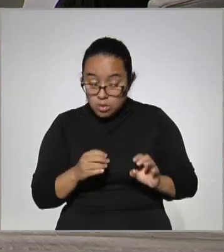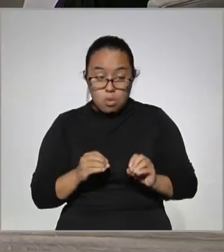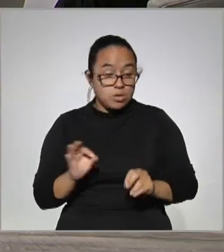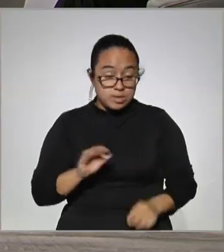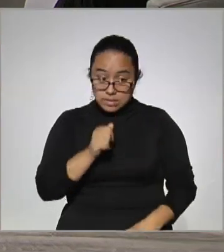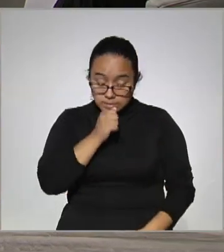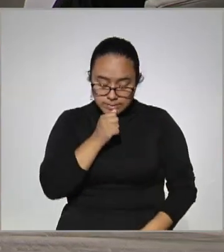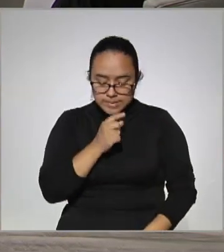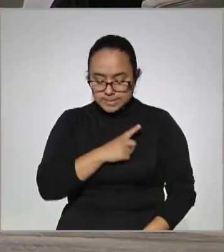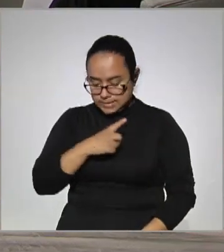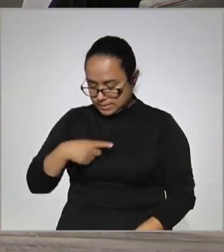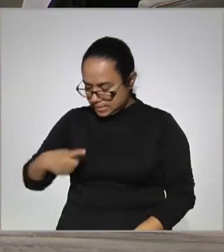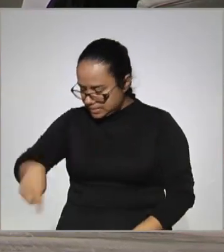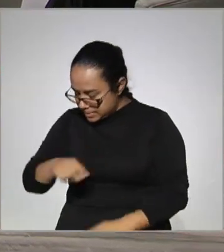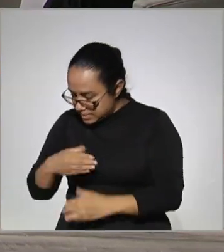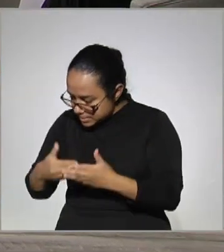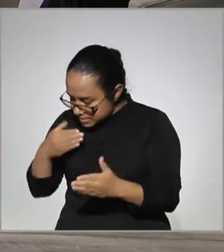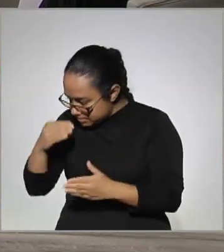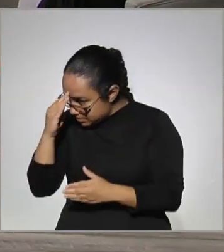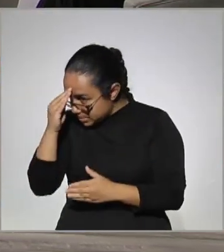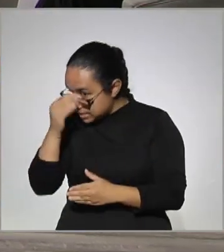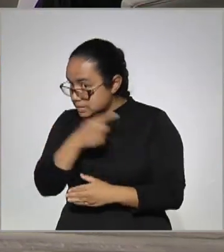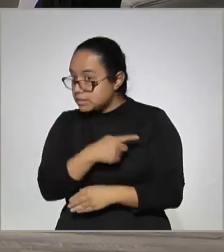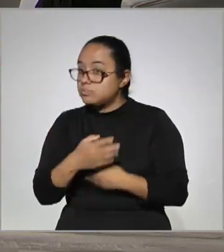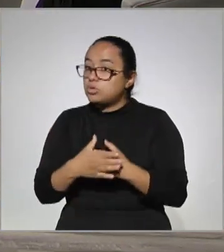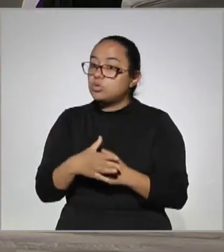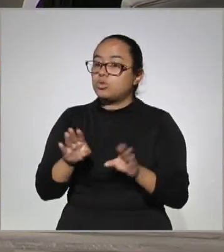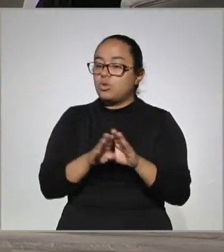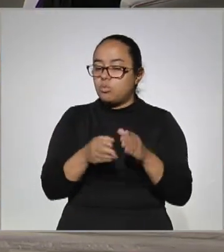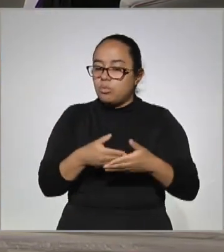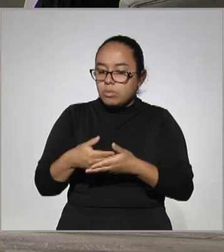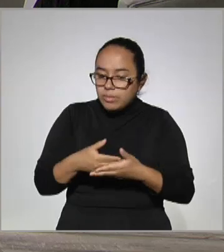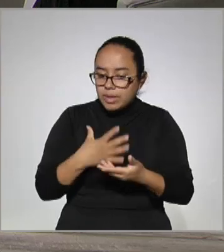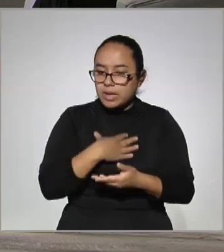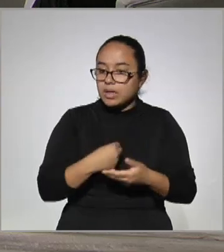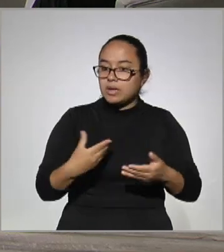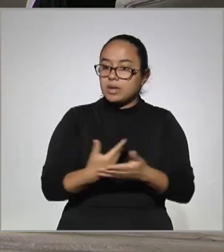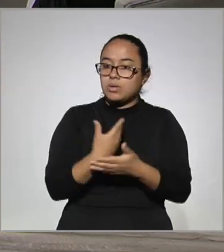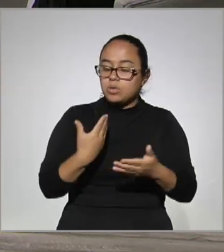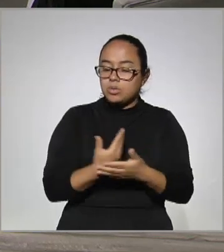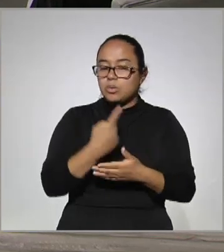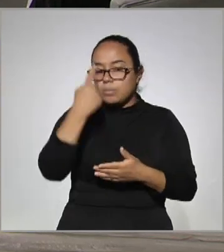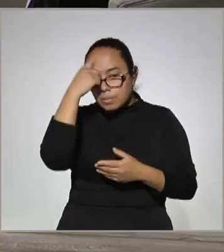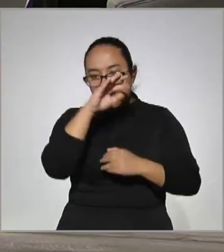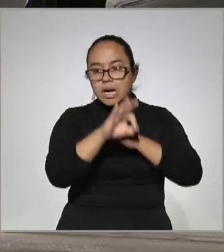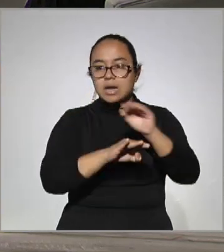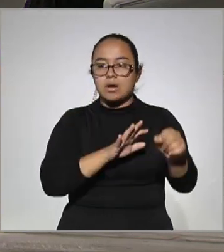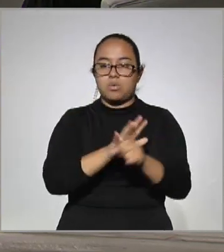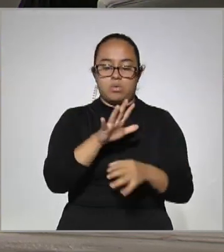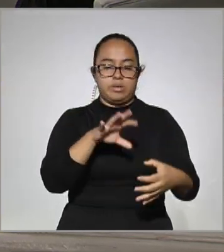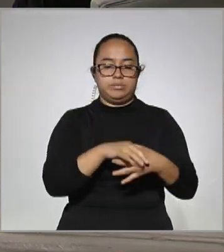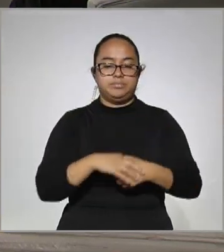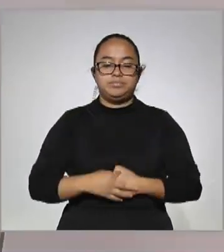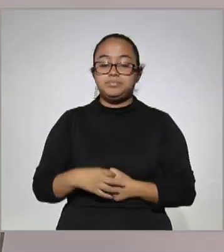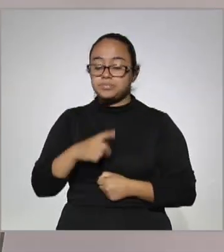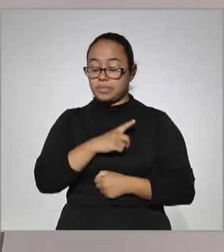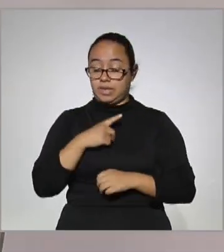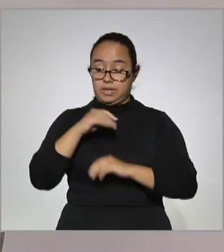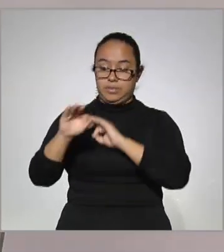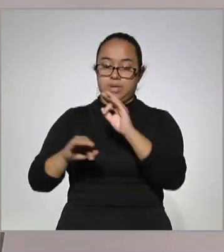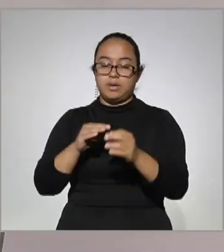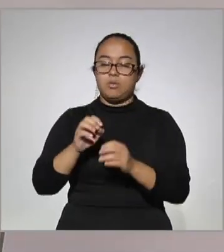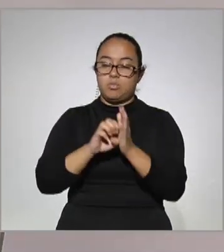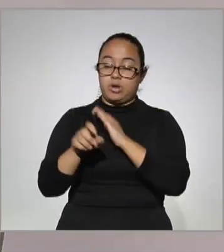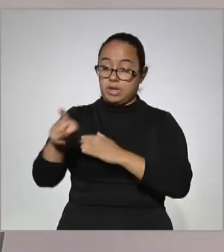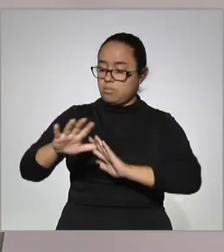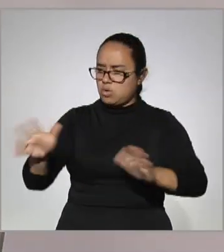para también tomar en cuenta eso para el tratamiento que se le tiene que o se le puede ofrecer. Entonces sigamos escalando los tratamientos. Una mujer que ya